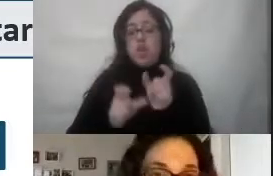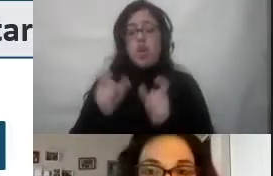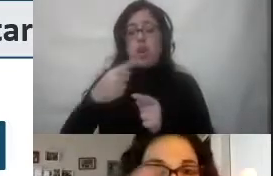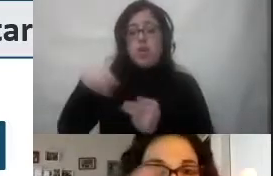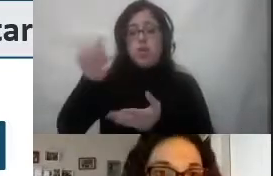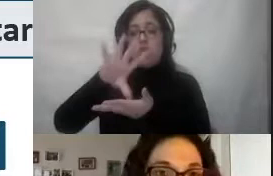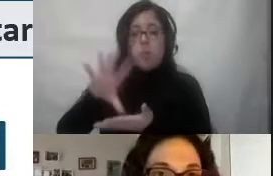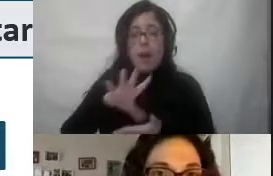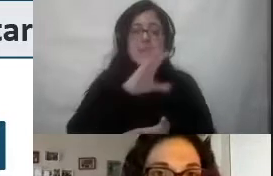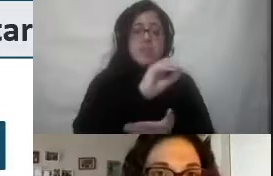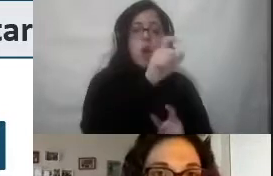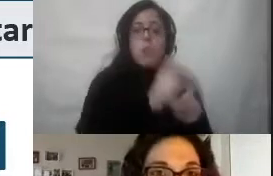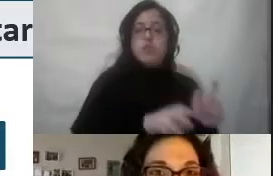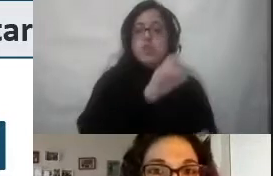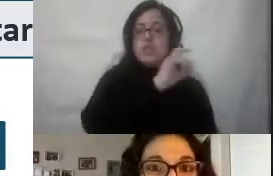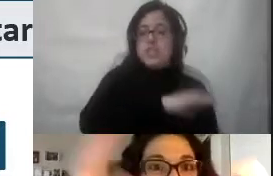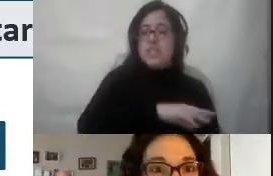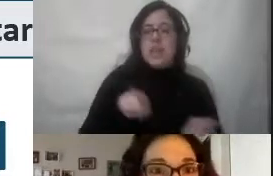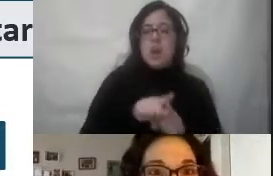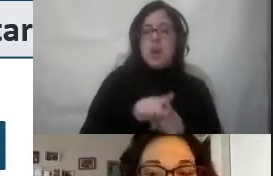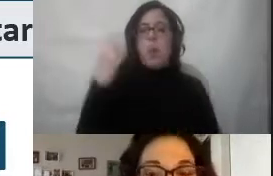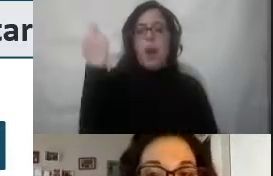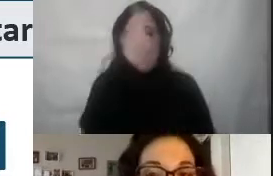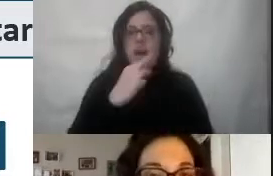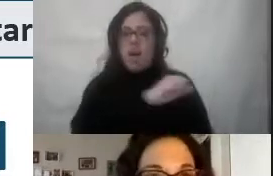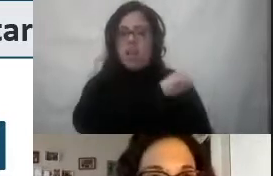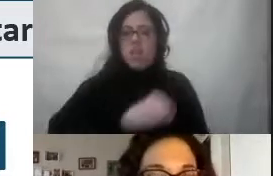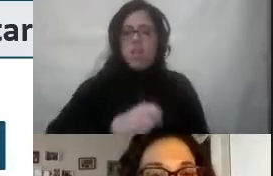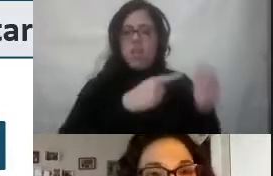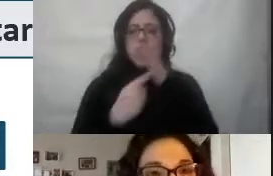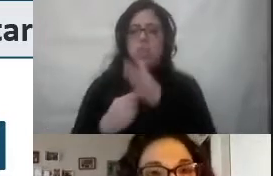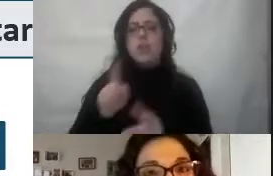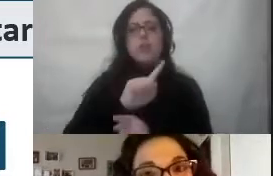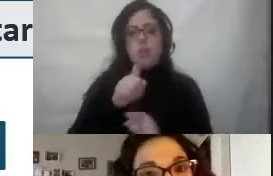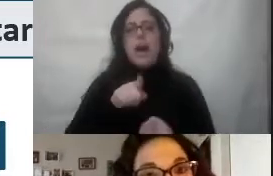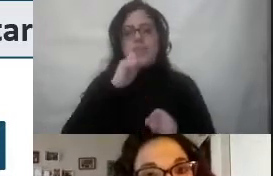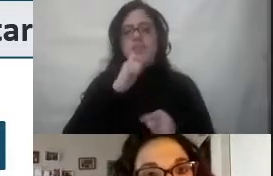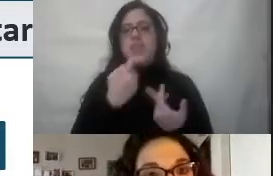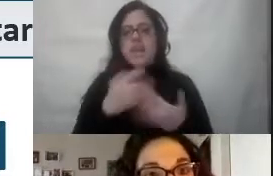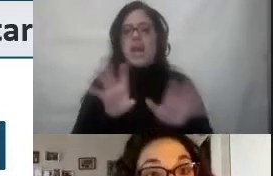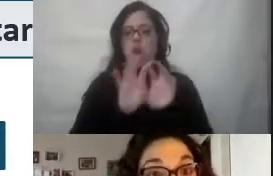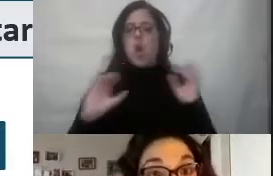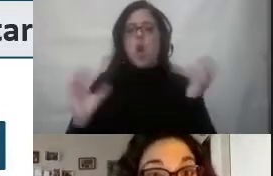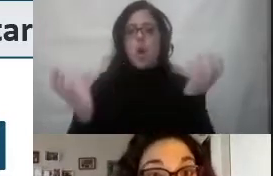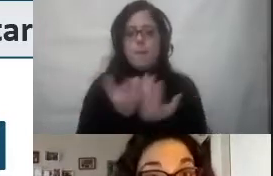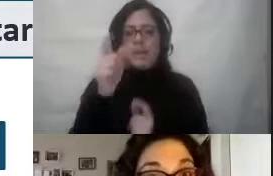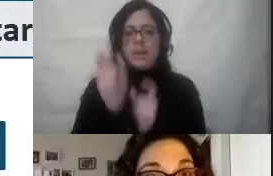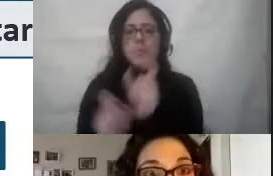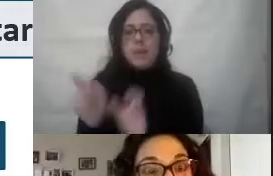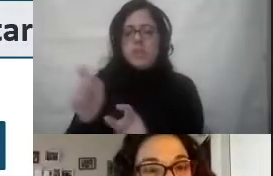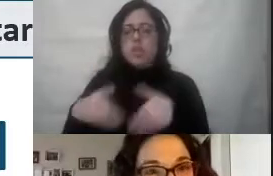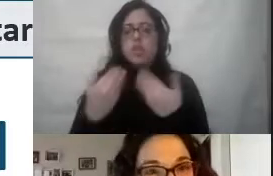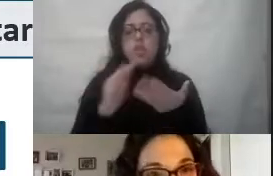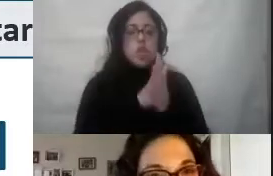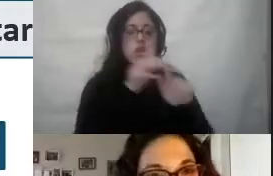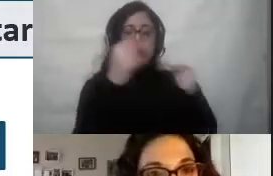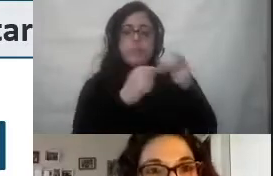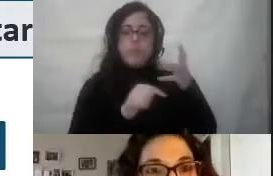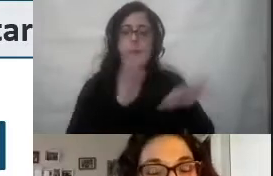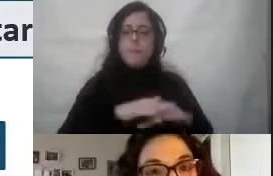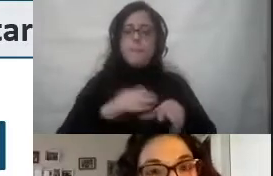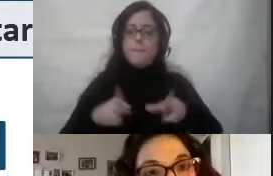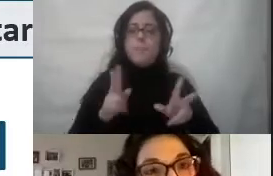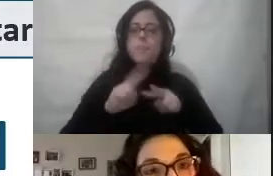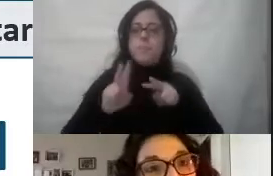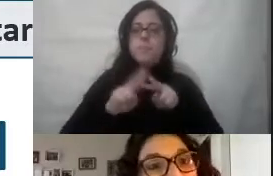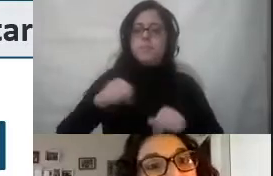por ejemplo, los que participan en este fenómeno, sino que hay una sociedad completa. Todos estos elementos, entonces, deberían hacer aquellos que nos permiten hacer que